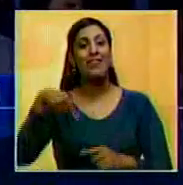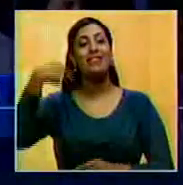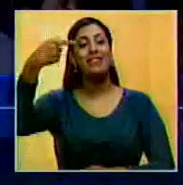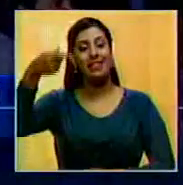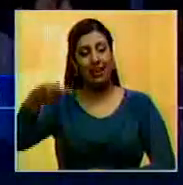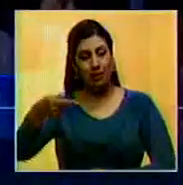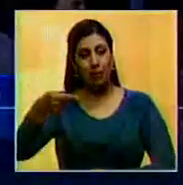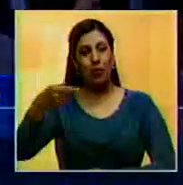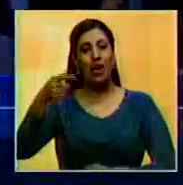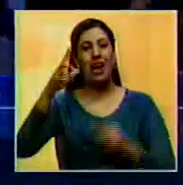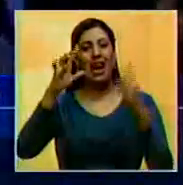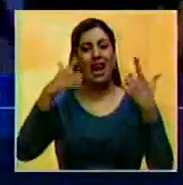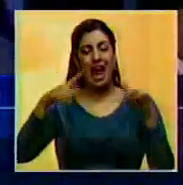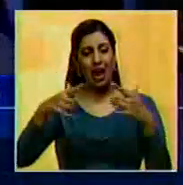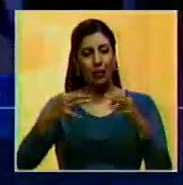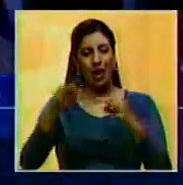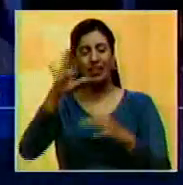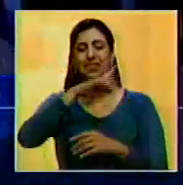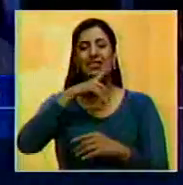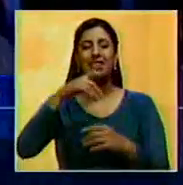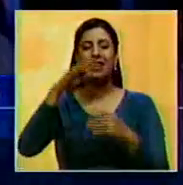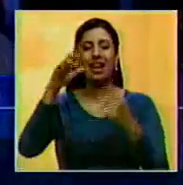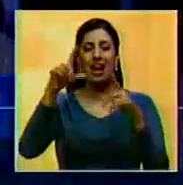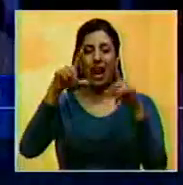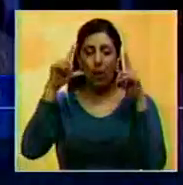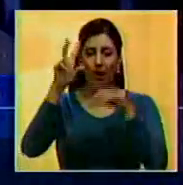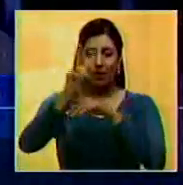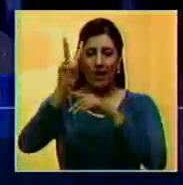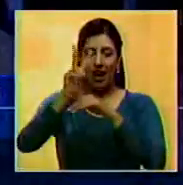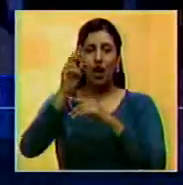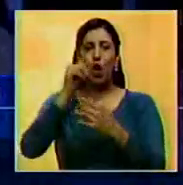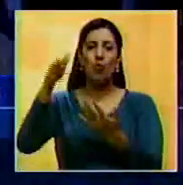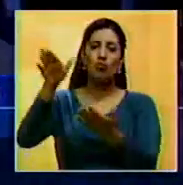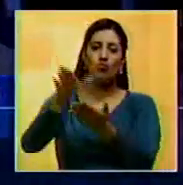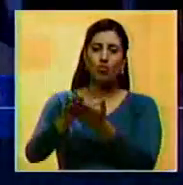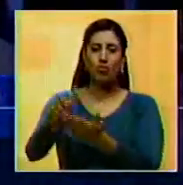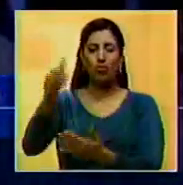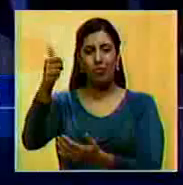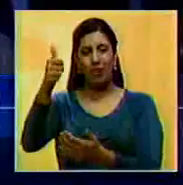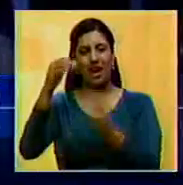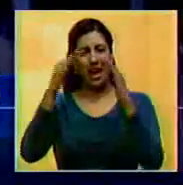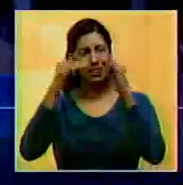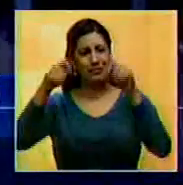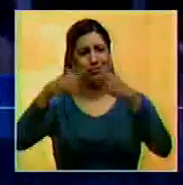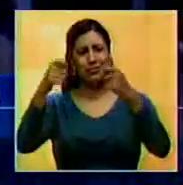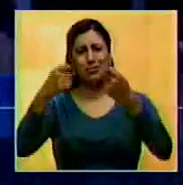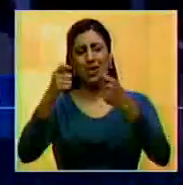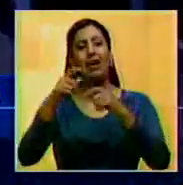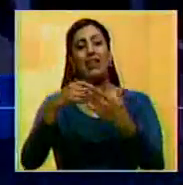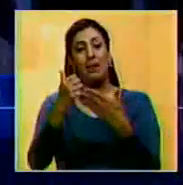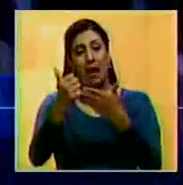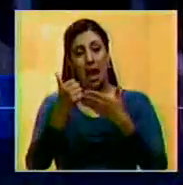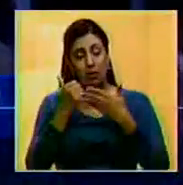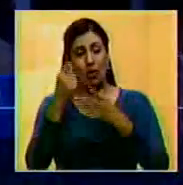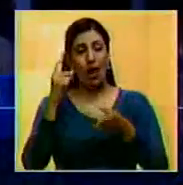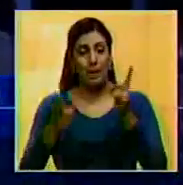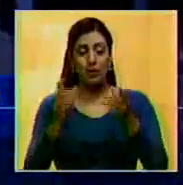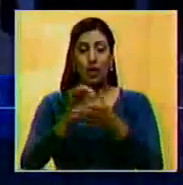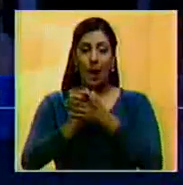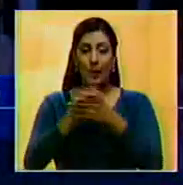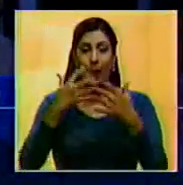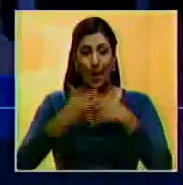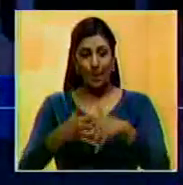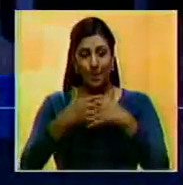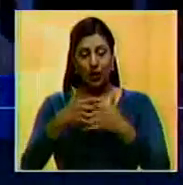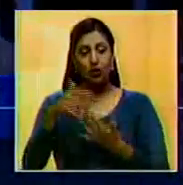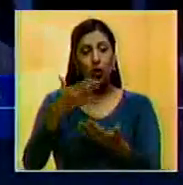después de la tragedia natural del estado Vargas, cuando Regalado perdió la mayor parte de sus bienes y con la ayuda de amigos y